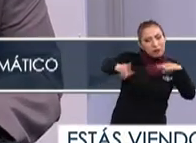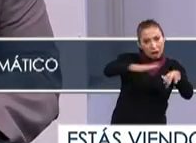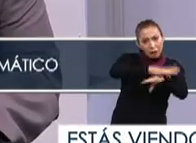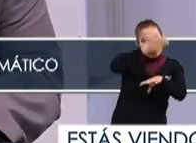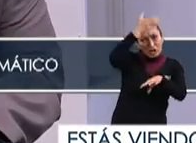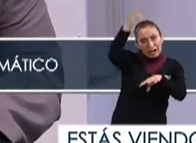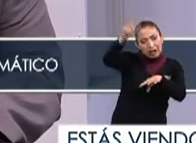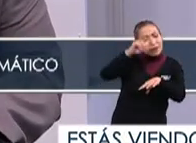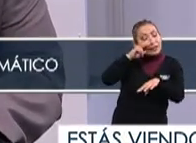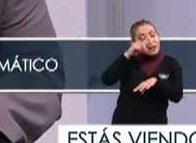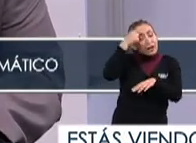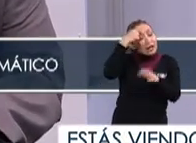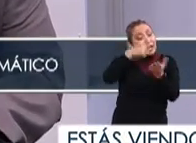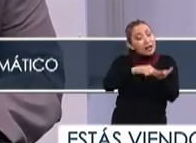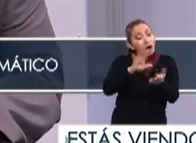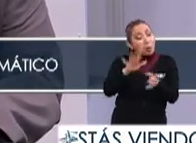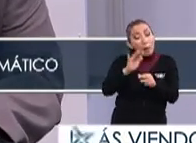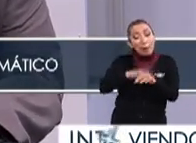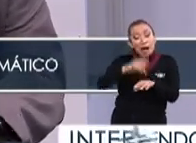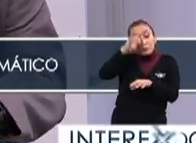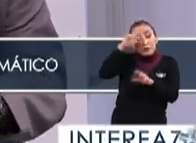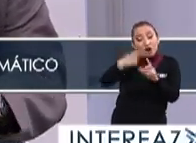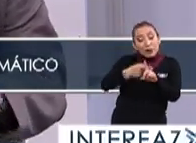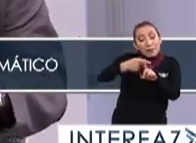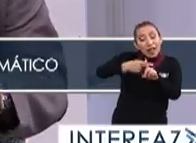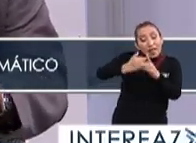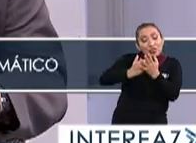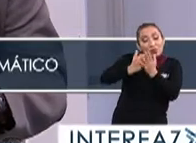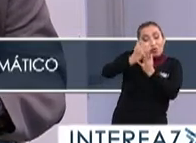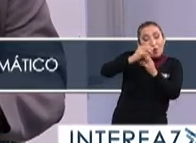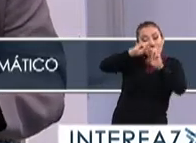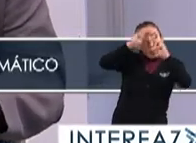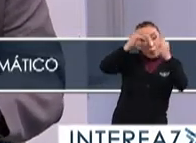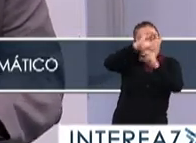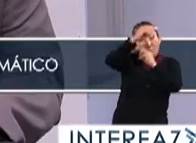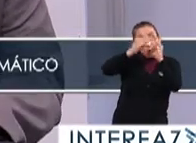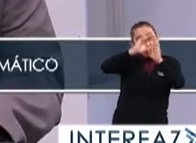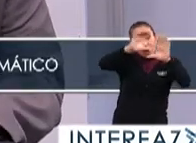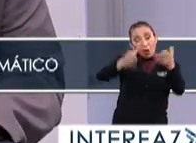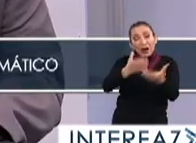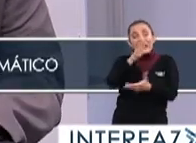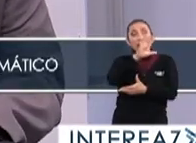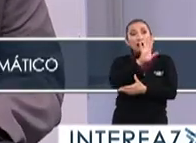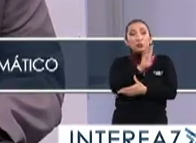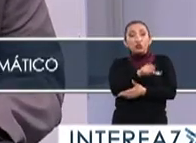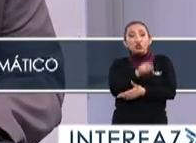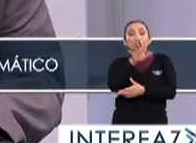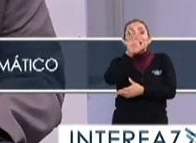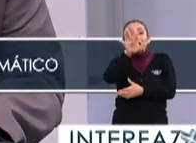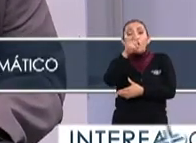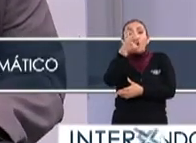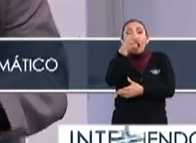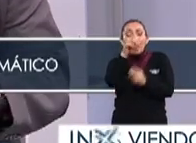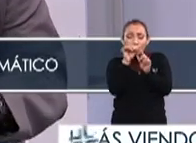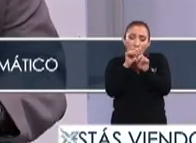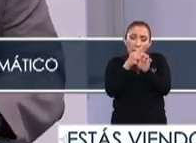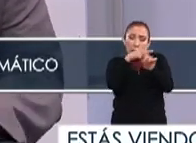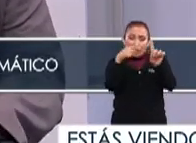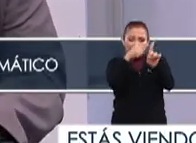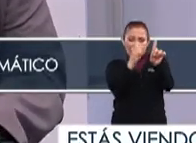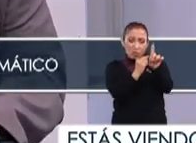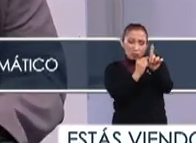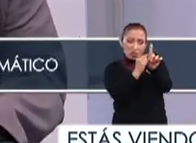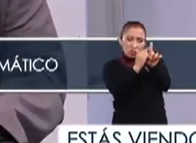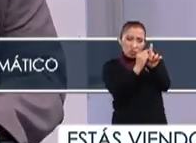se ha determinado que se espera no incrementarse la temperatura del planeta a más de 0.5 grados centígrados. Y